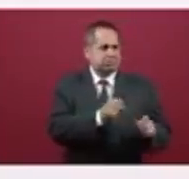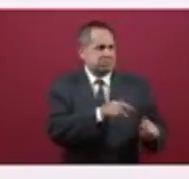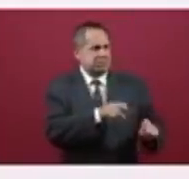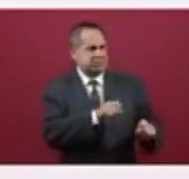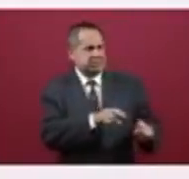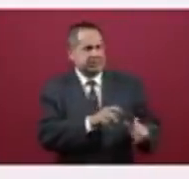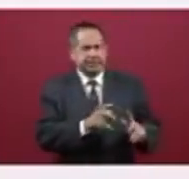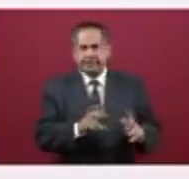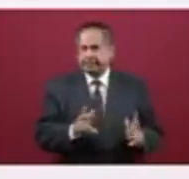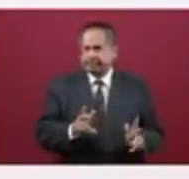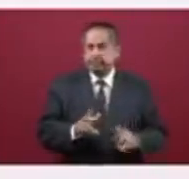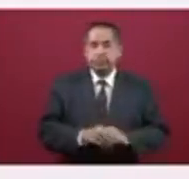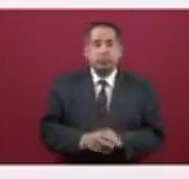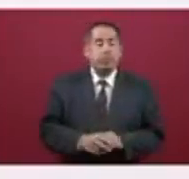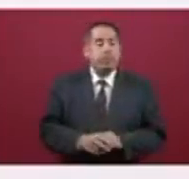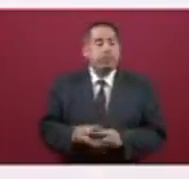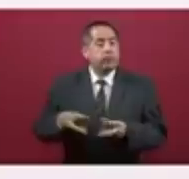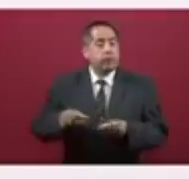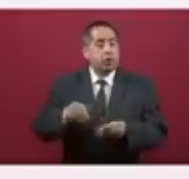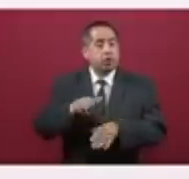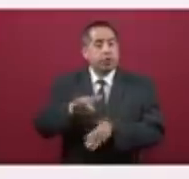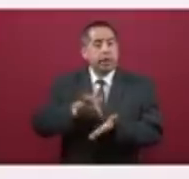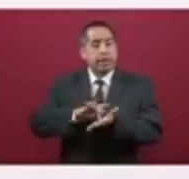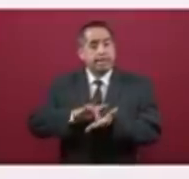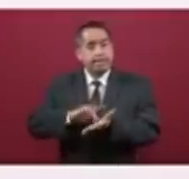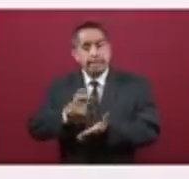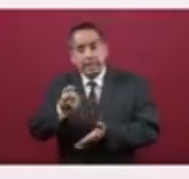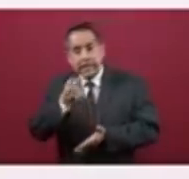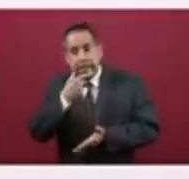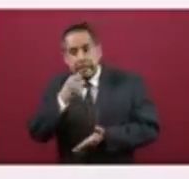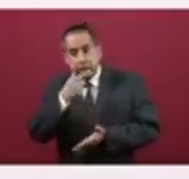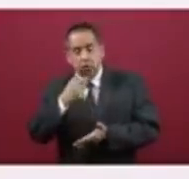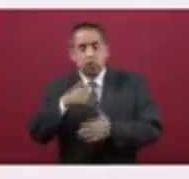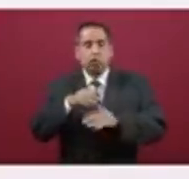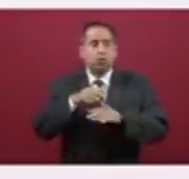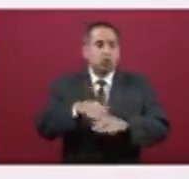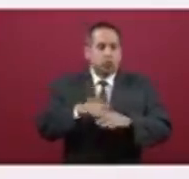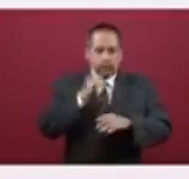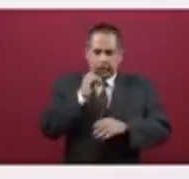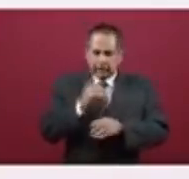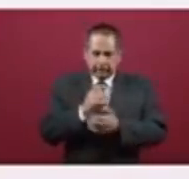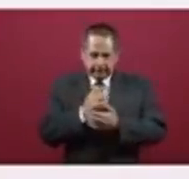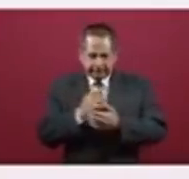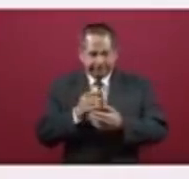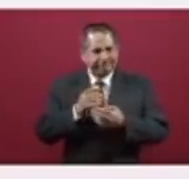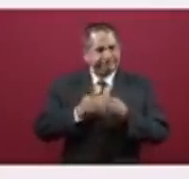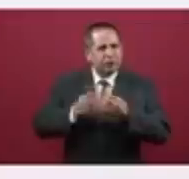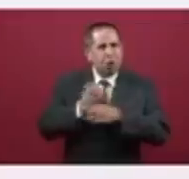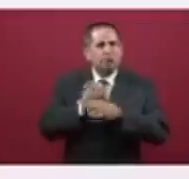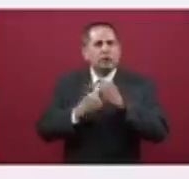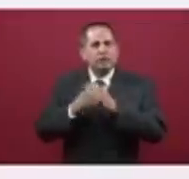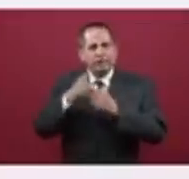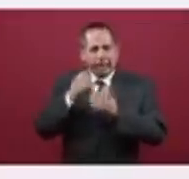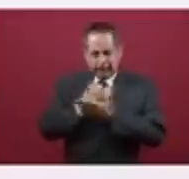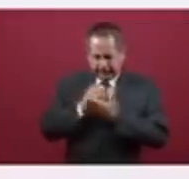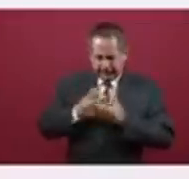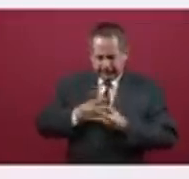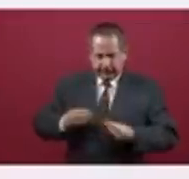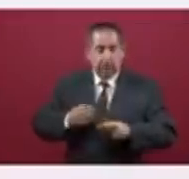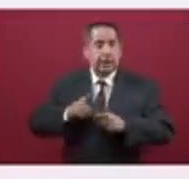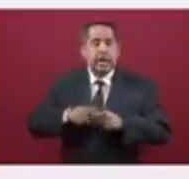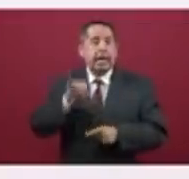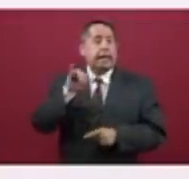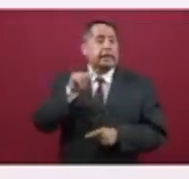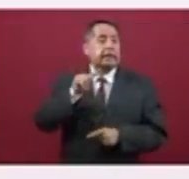tan solo el gasto en medicamentos y material de curación adquirido por el listo